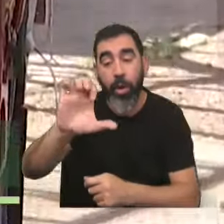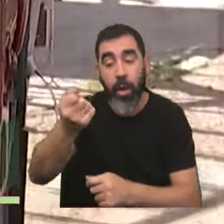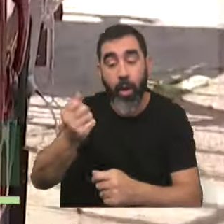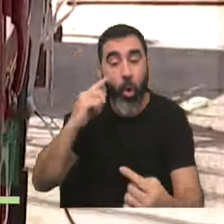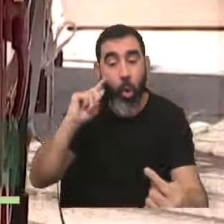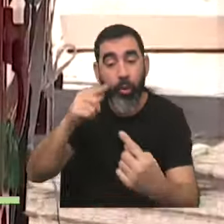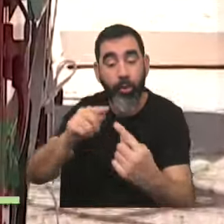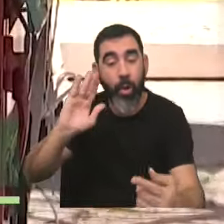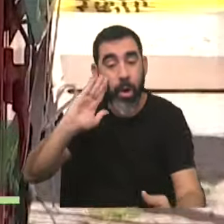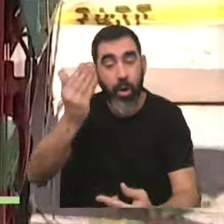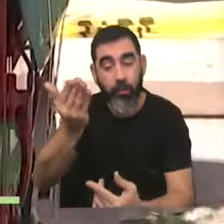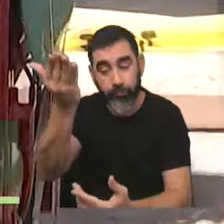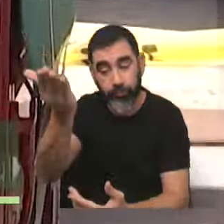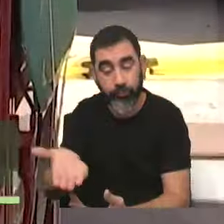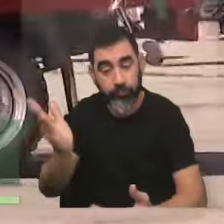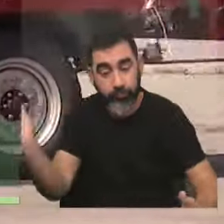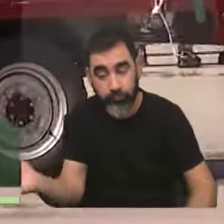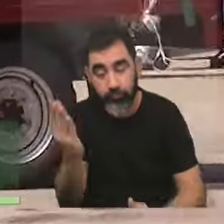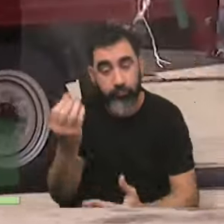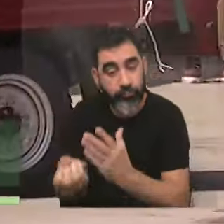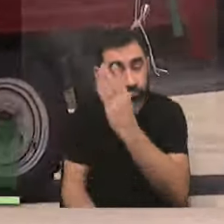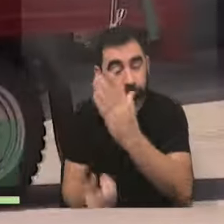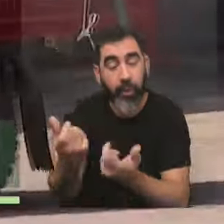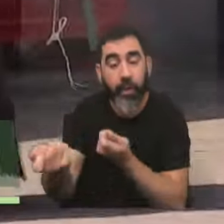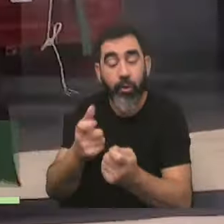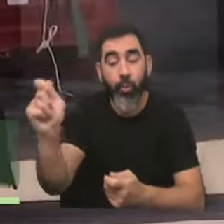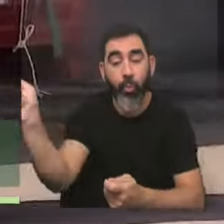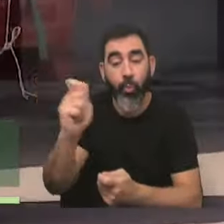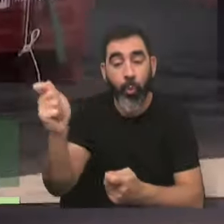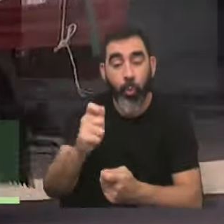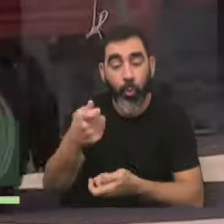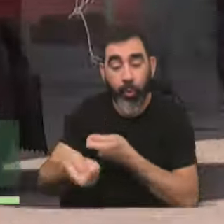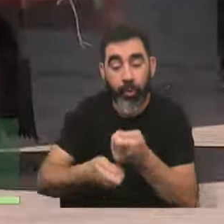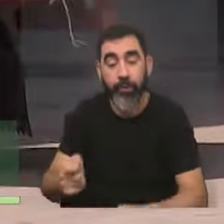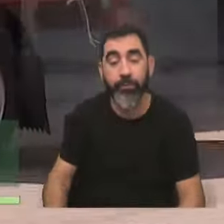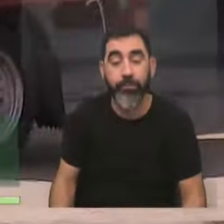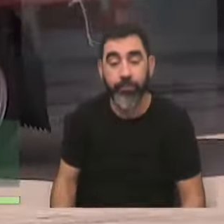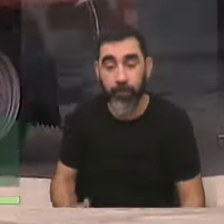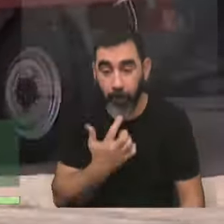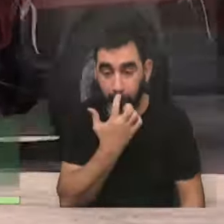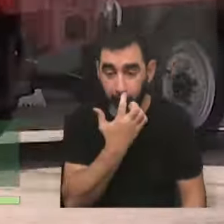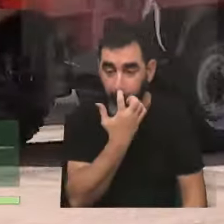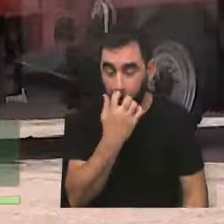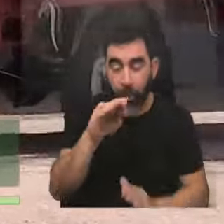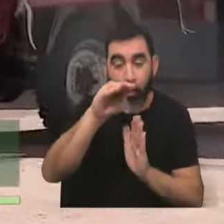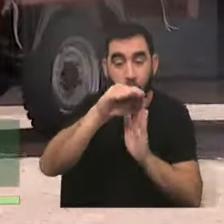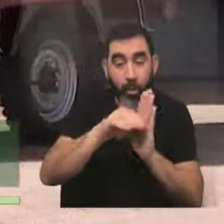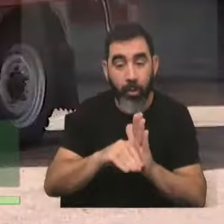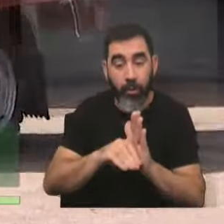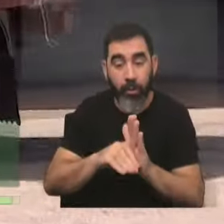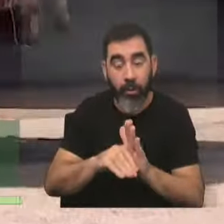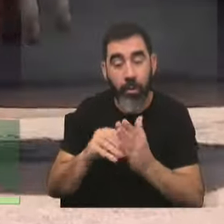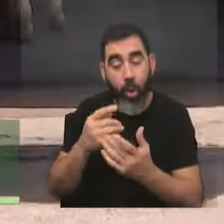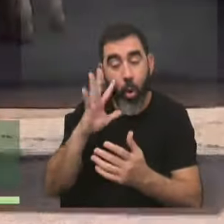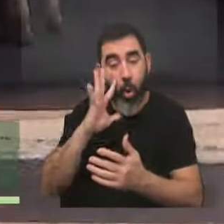reconocer Identificar y promover las innovaciones que en gestión pública se vienen implementando en la región el programa consiste en brindar una